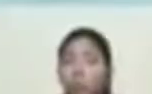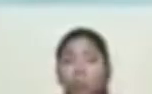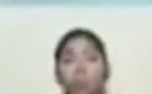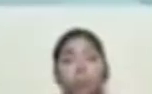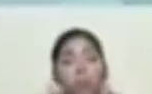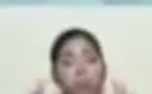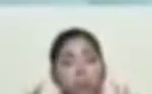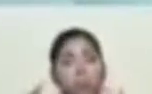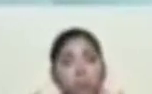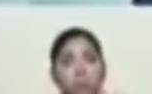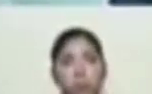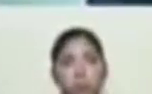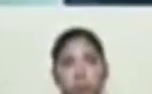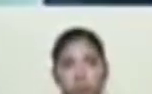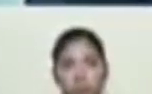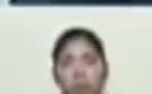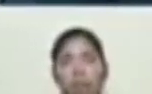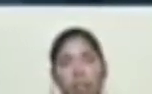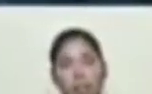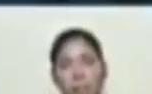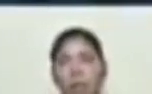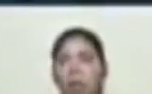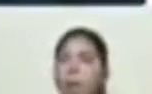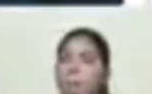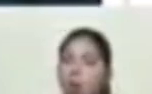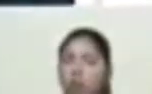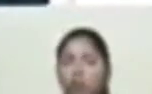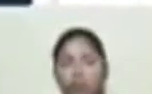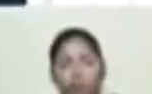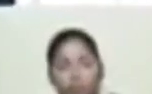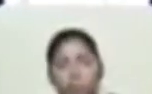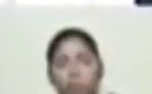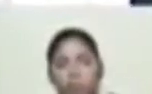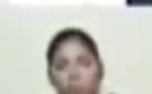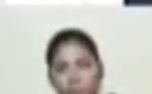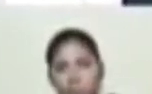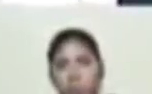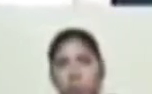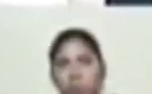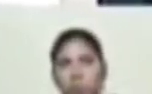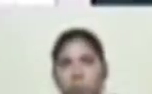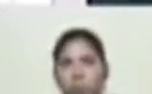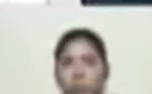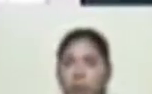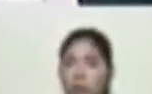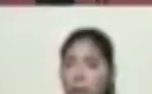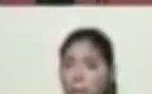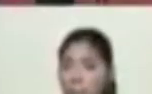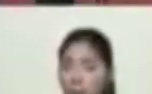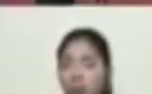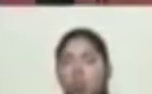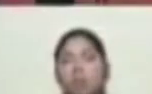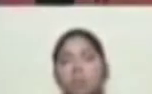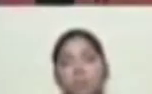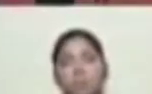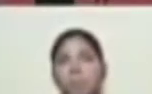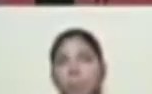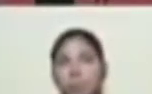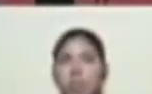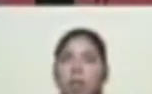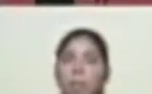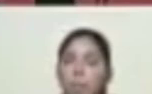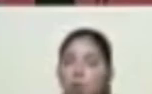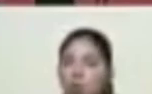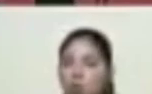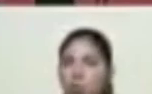dictador venezolano Nicolás Maduro, quien tiene sumido al país de Venezuela, señores, en una crisis realmente económica y con los hospitales, que los cuales tampoco cuentan con